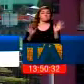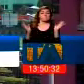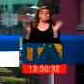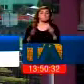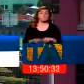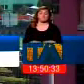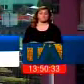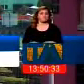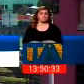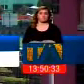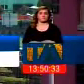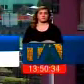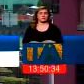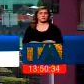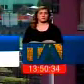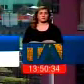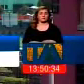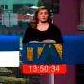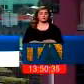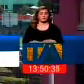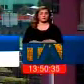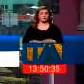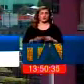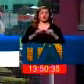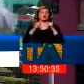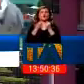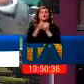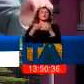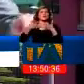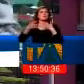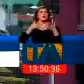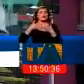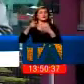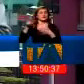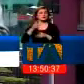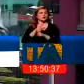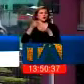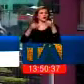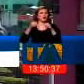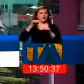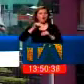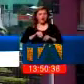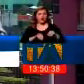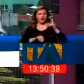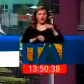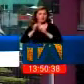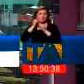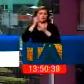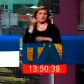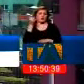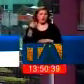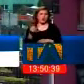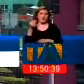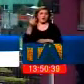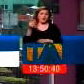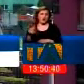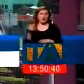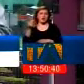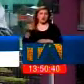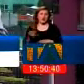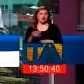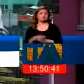logramos respuesta. Se sabe, eso sí, que la unidad de transparencia de este organismo ha elaborado varios informes que no dejan